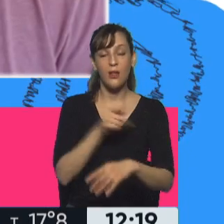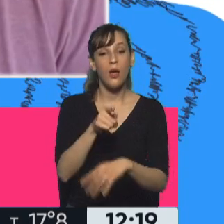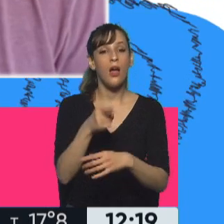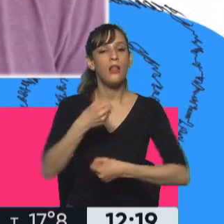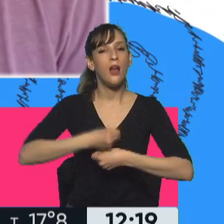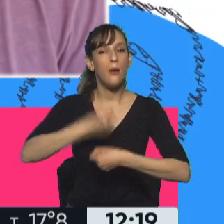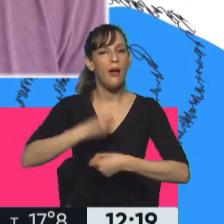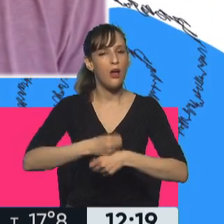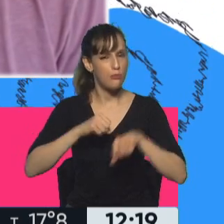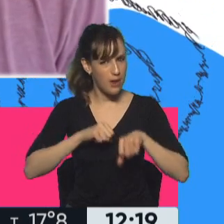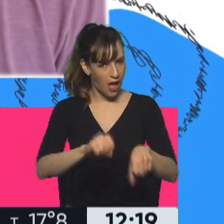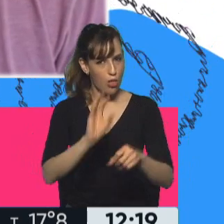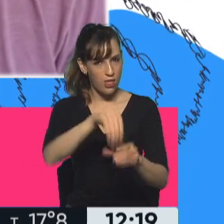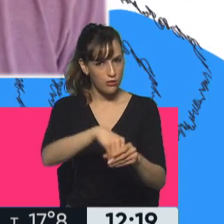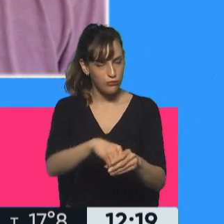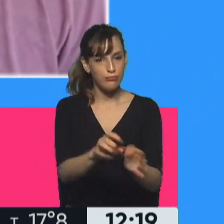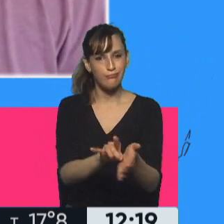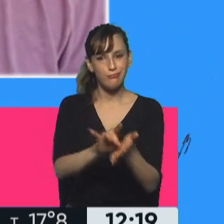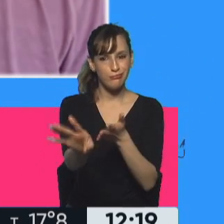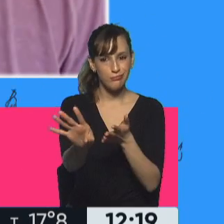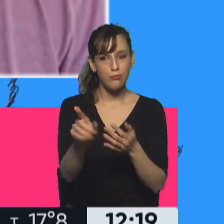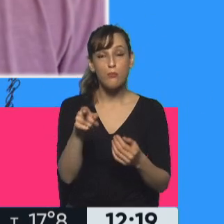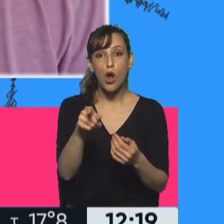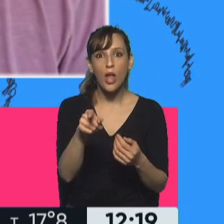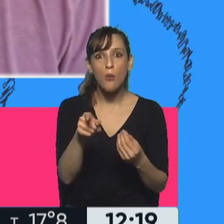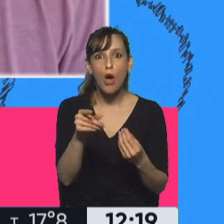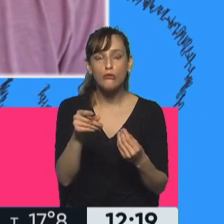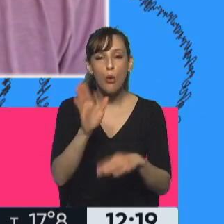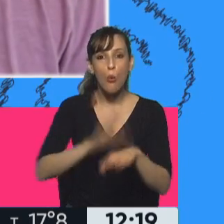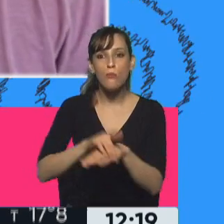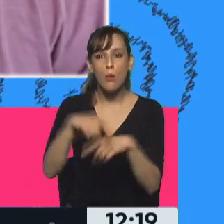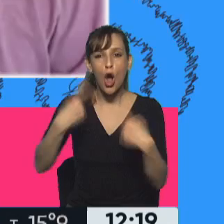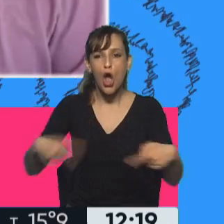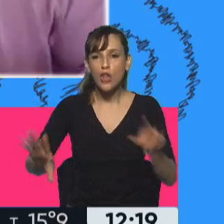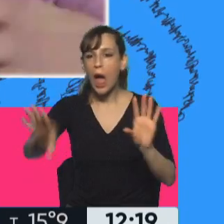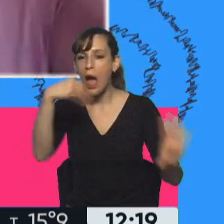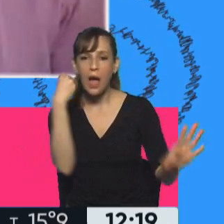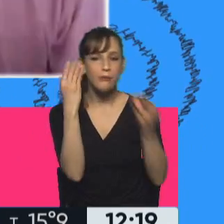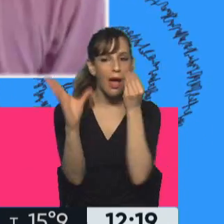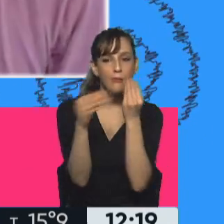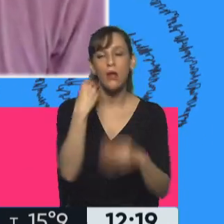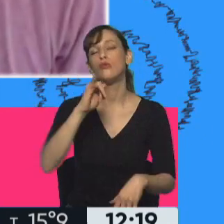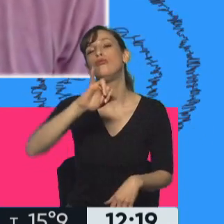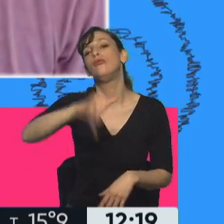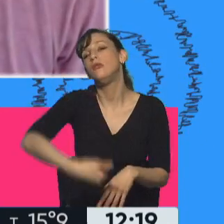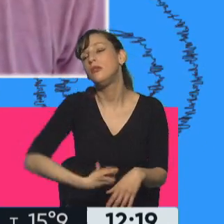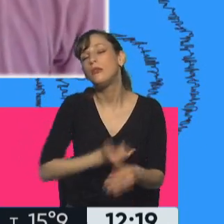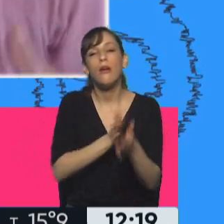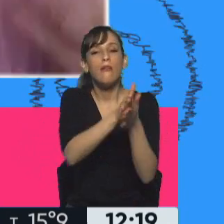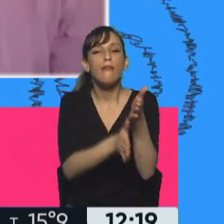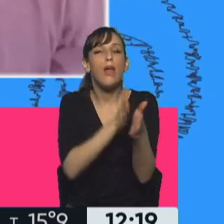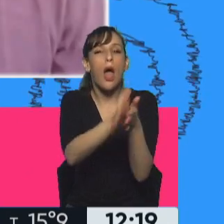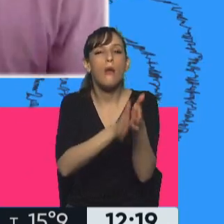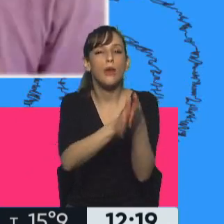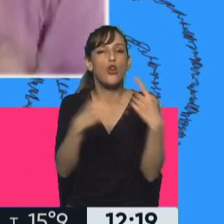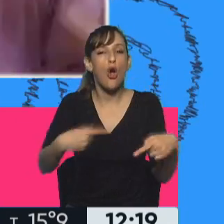en un supermercado, y que te rajaron porque te morfabas todo lo que había allí, ¿puede ser? El fiambre, todo lo que había. Y sí, porque no era